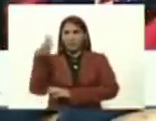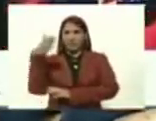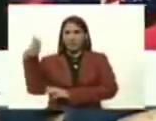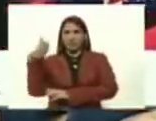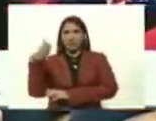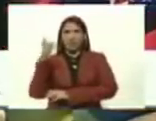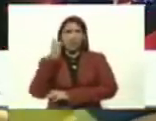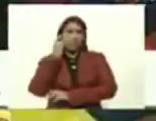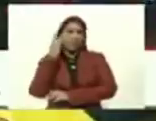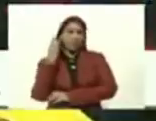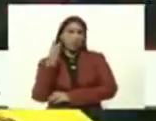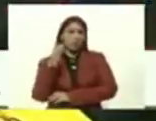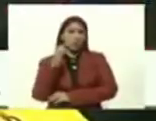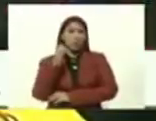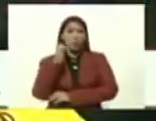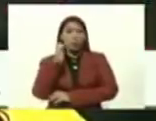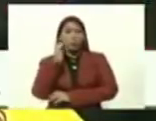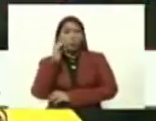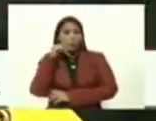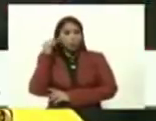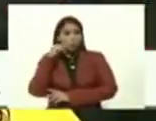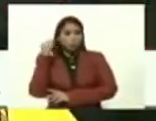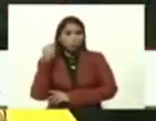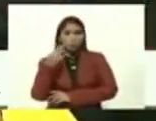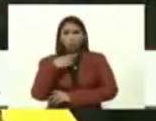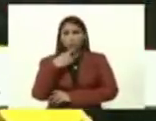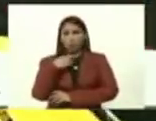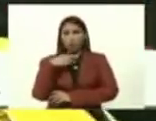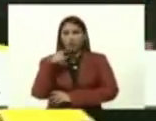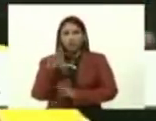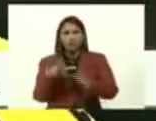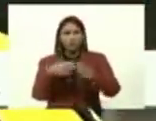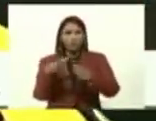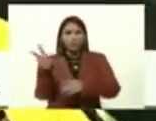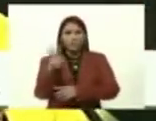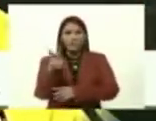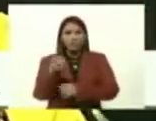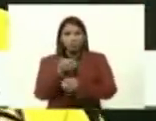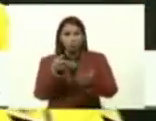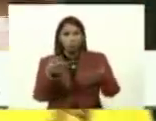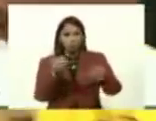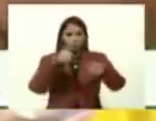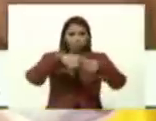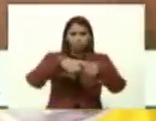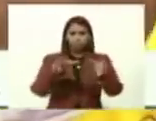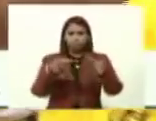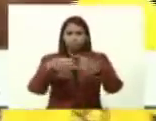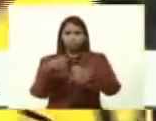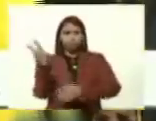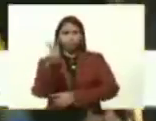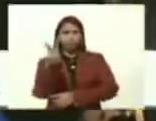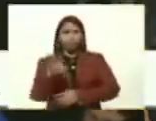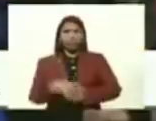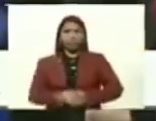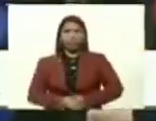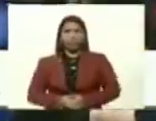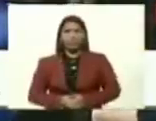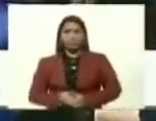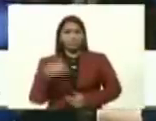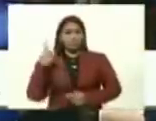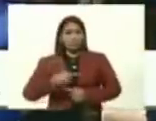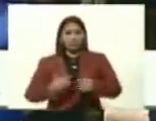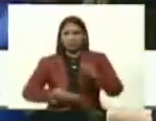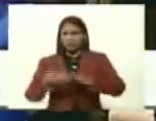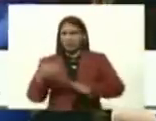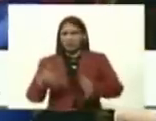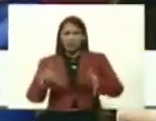amarillo, azul y rojo. Ese equipo es Venezuela. Y ustedes son del equipo de Venezuela, que tienen que salir a